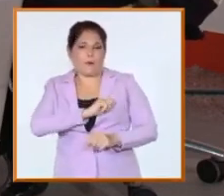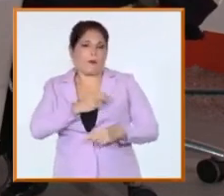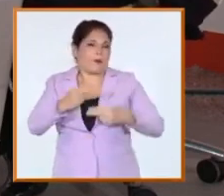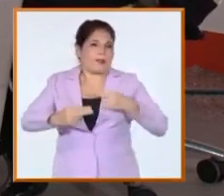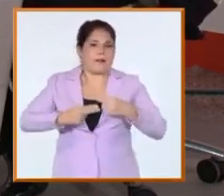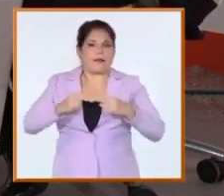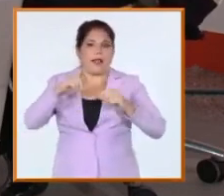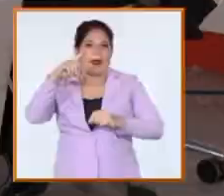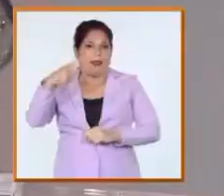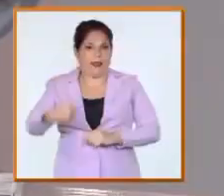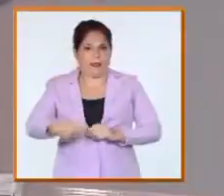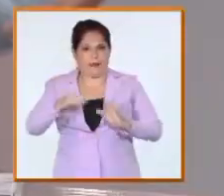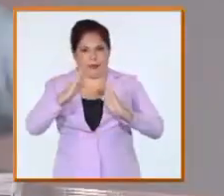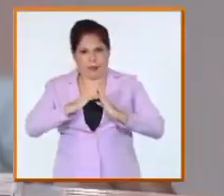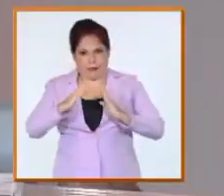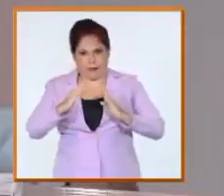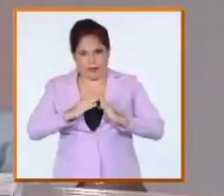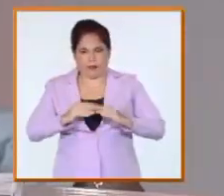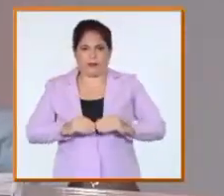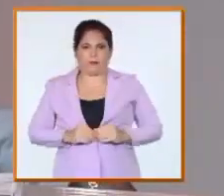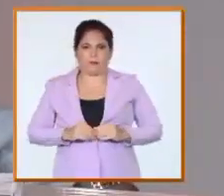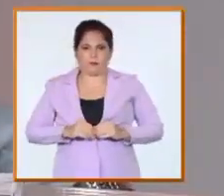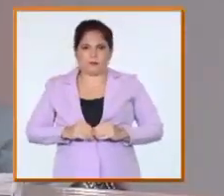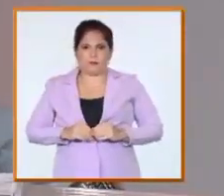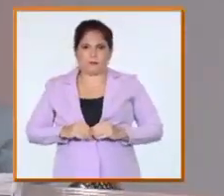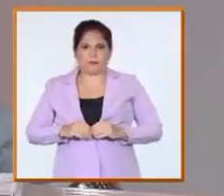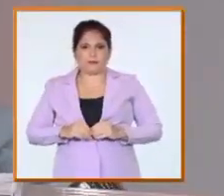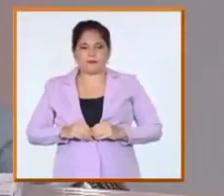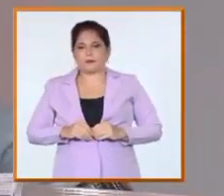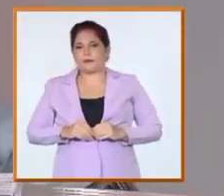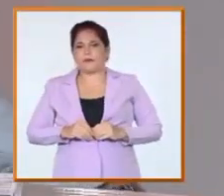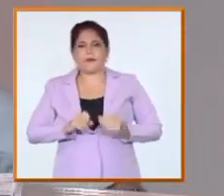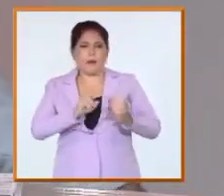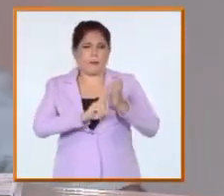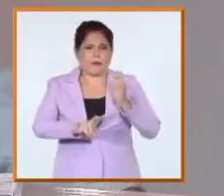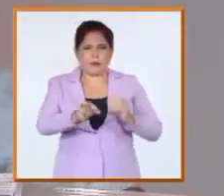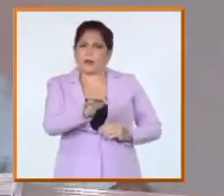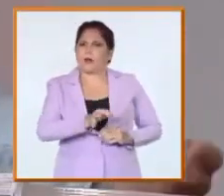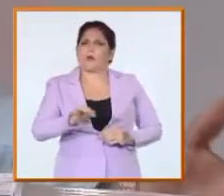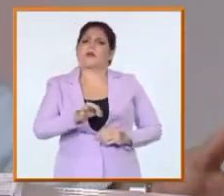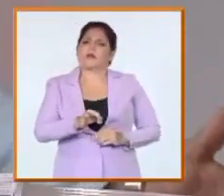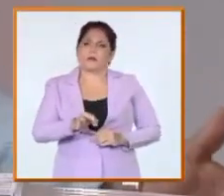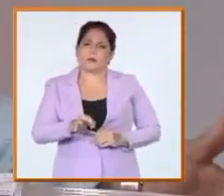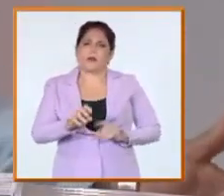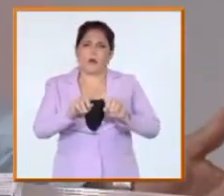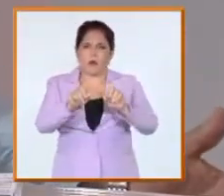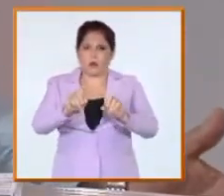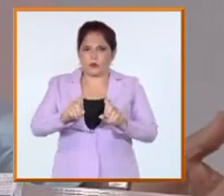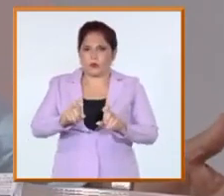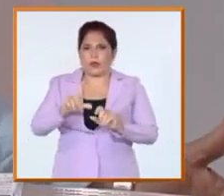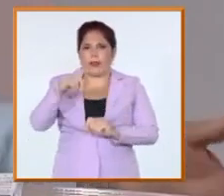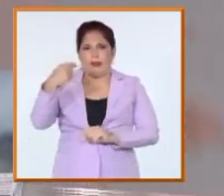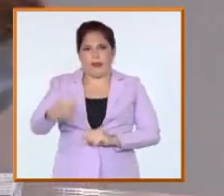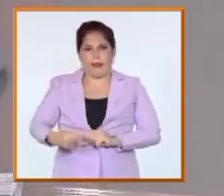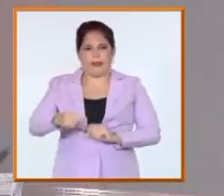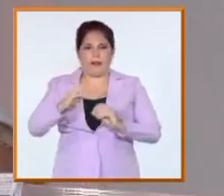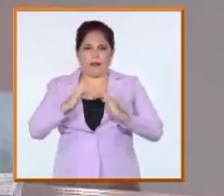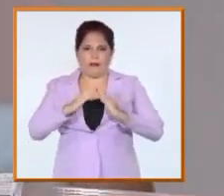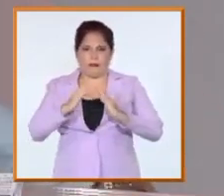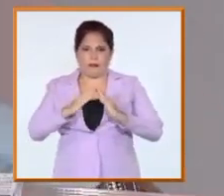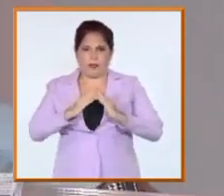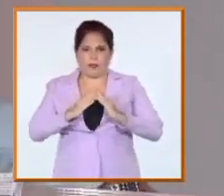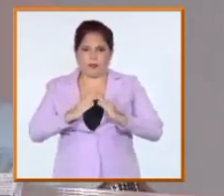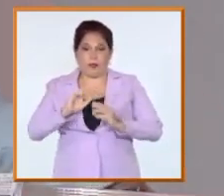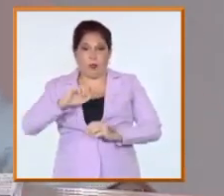y por consulta en que se va a hacer en las provincias en todas las provincias ella se oirán esas opiniones